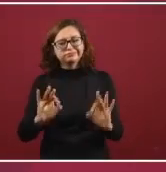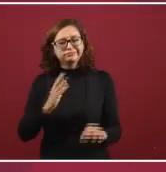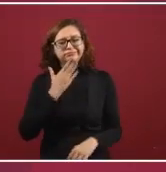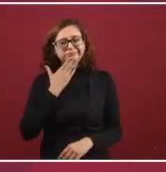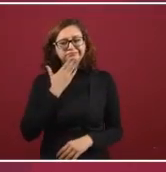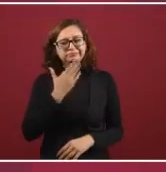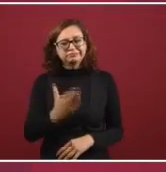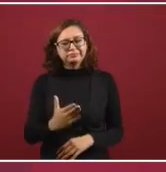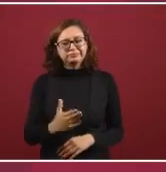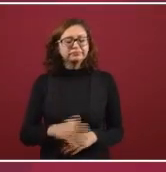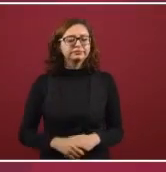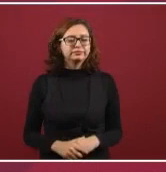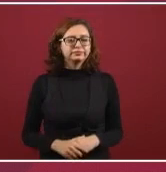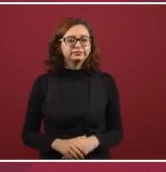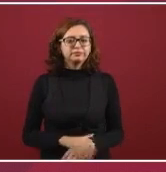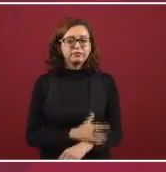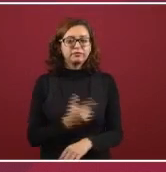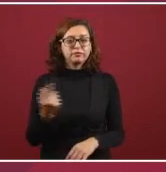porque